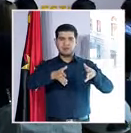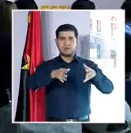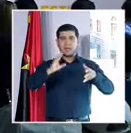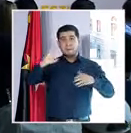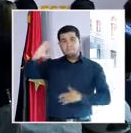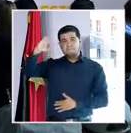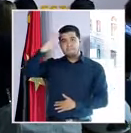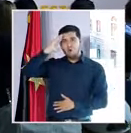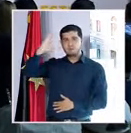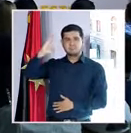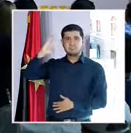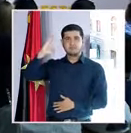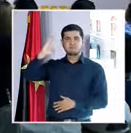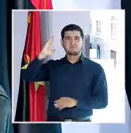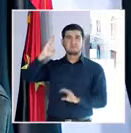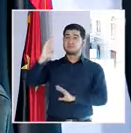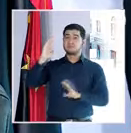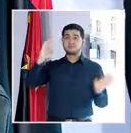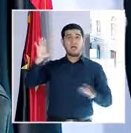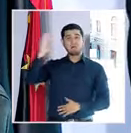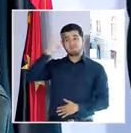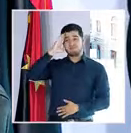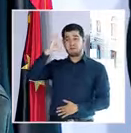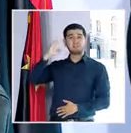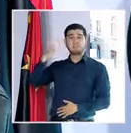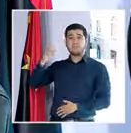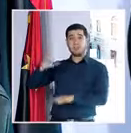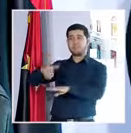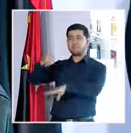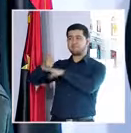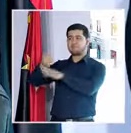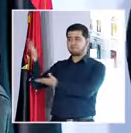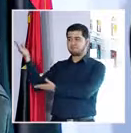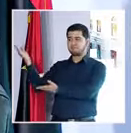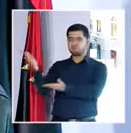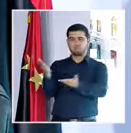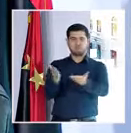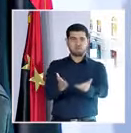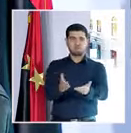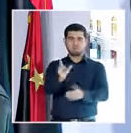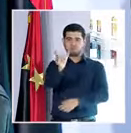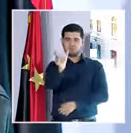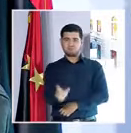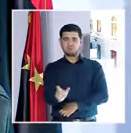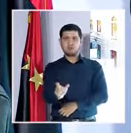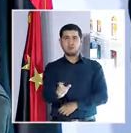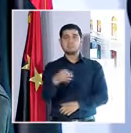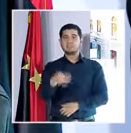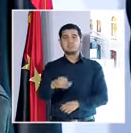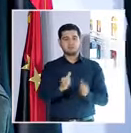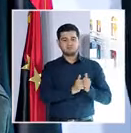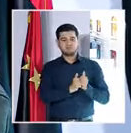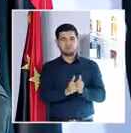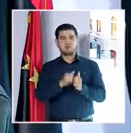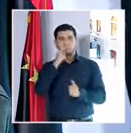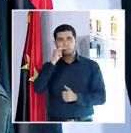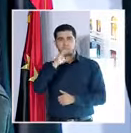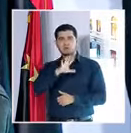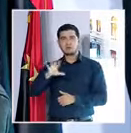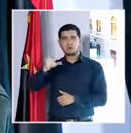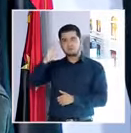una asignación, General Moreno, que ha contado con el acompañamiento permanente de la Policía Nacional,